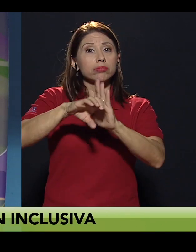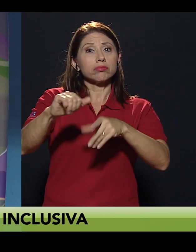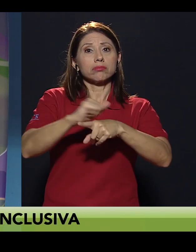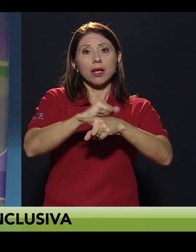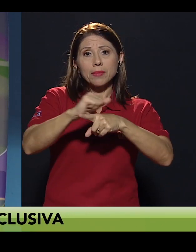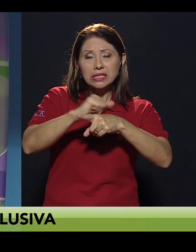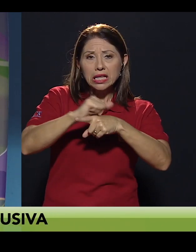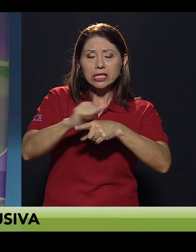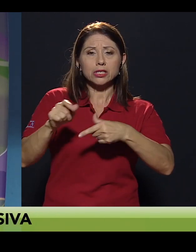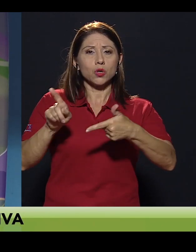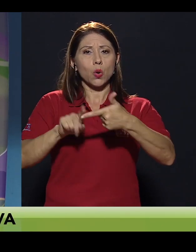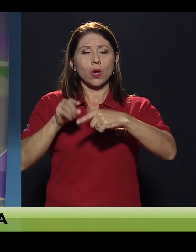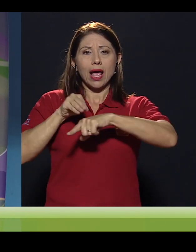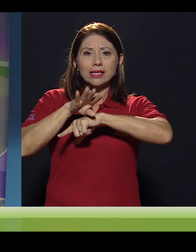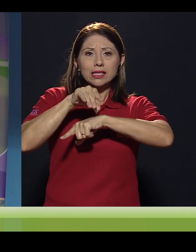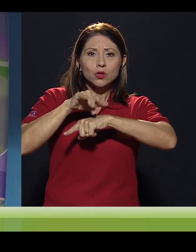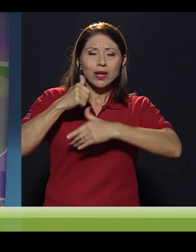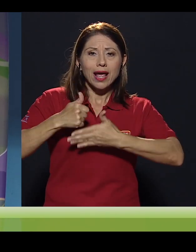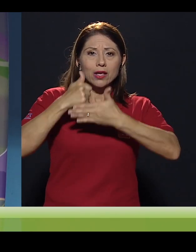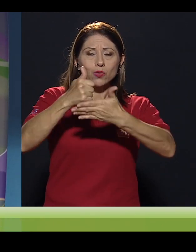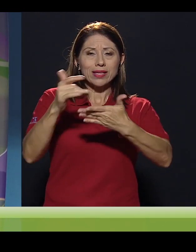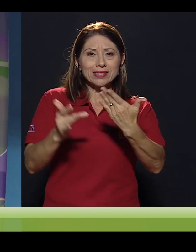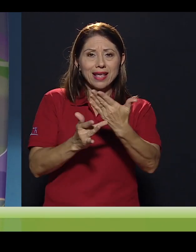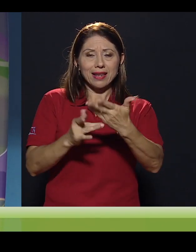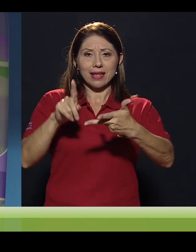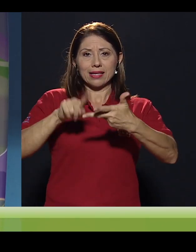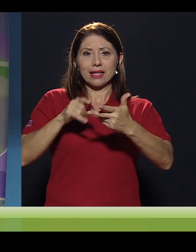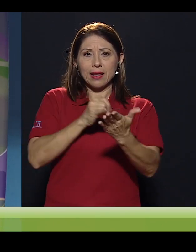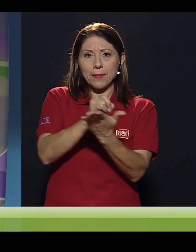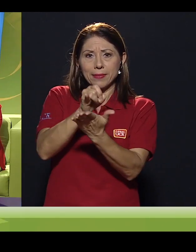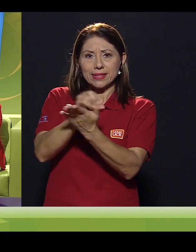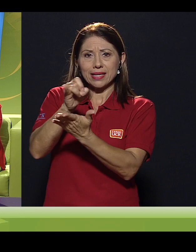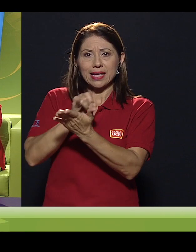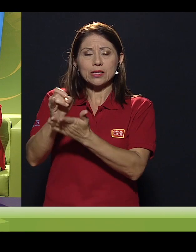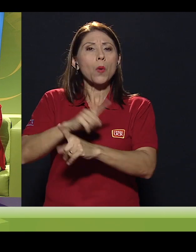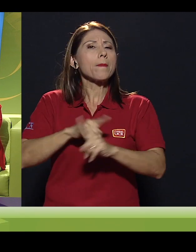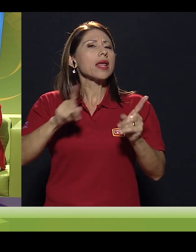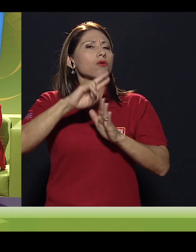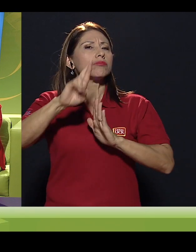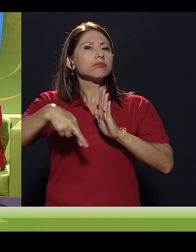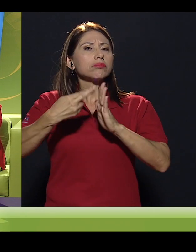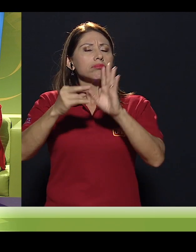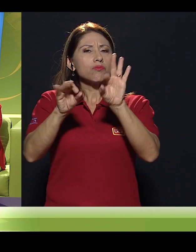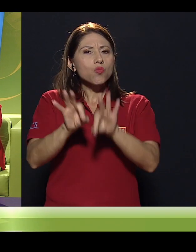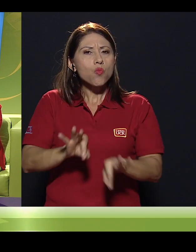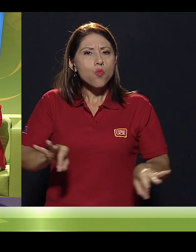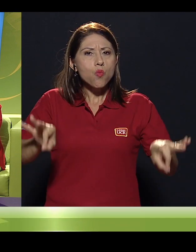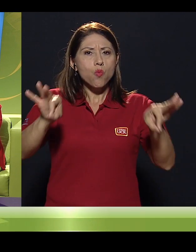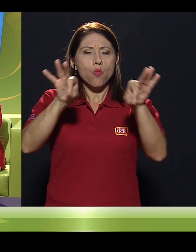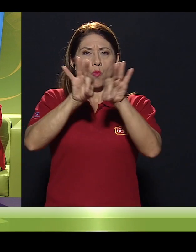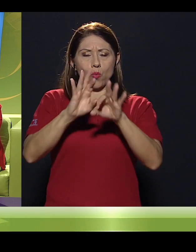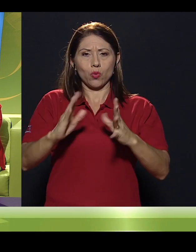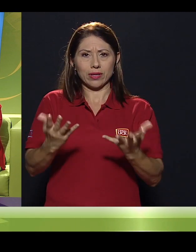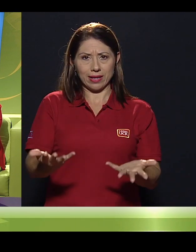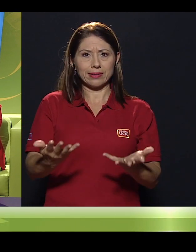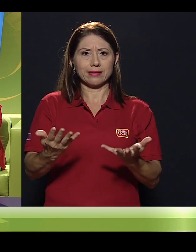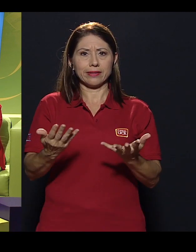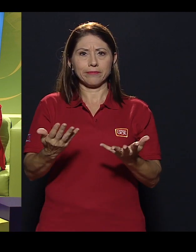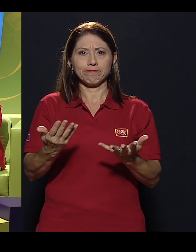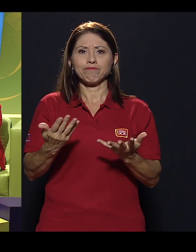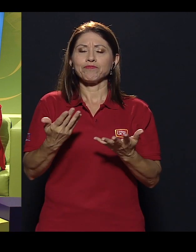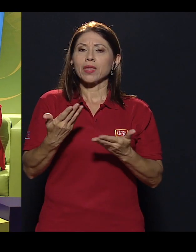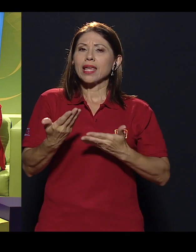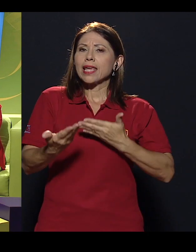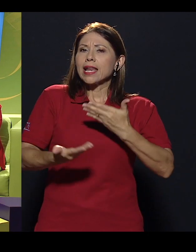realizamos, como la capacitación, asesoría en ayudas técnicas, la investigación. Pero creo que un papel muy importante y la